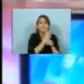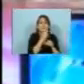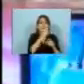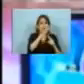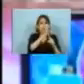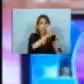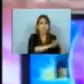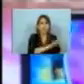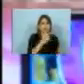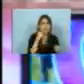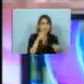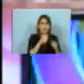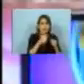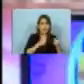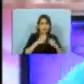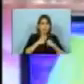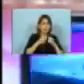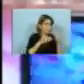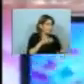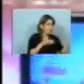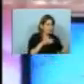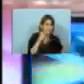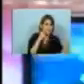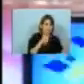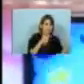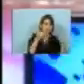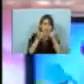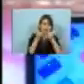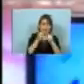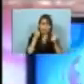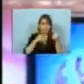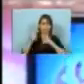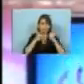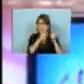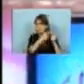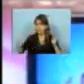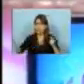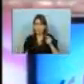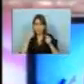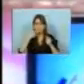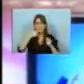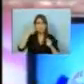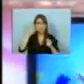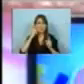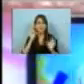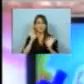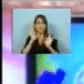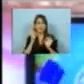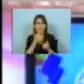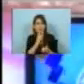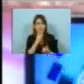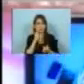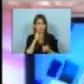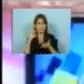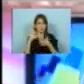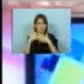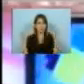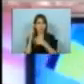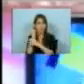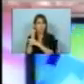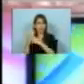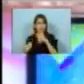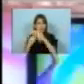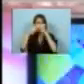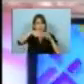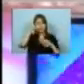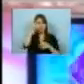de parar. Vas corriendo de la salida de la puerta del teatro al auto, como digo, ni Susana Jiménez lo hace, ni Mirta Legrand, que son grandes estrellas